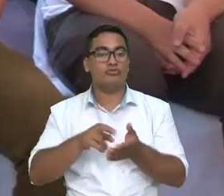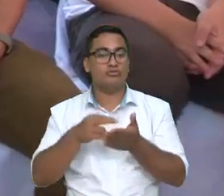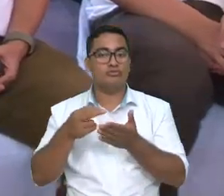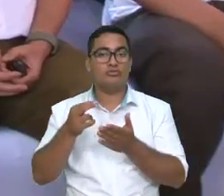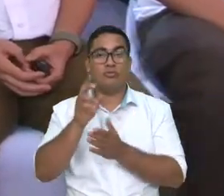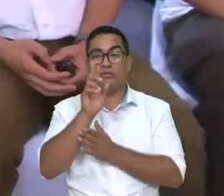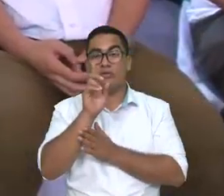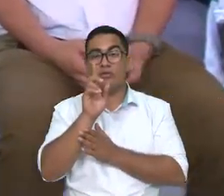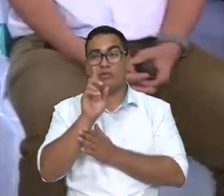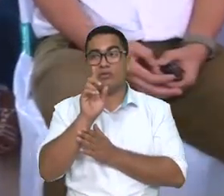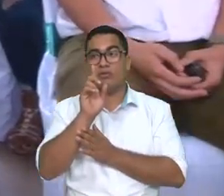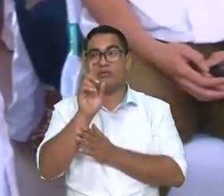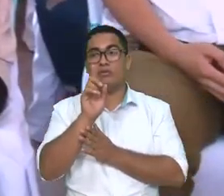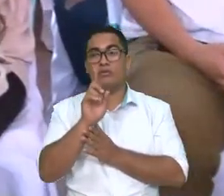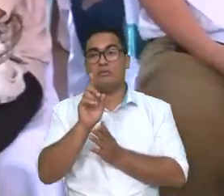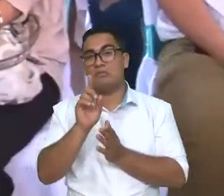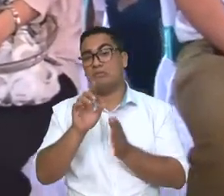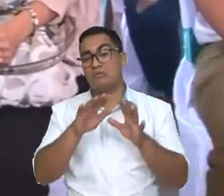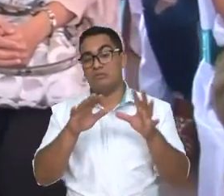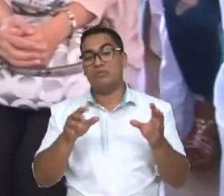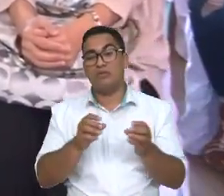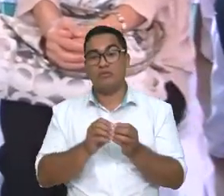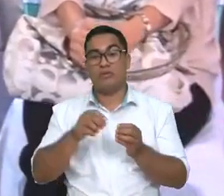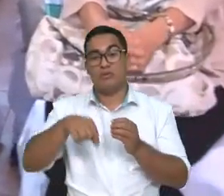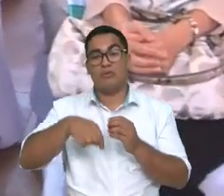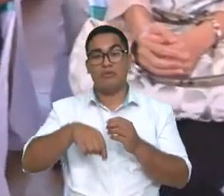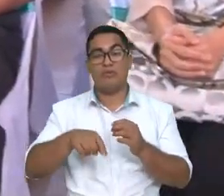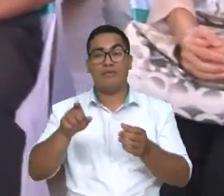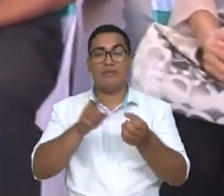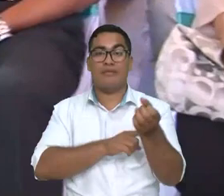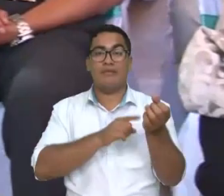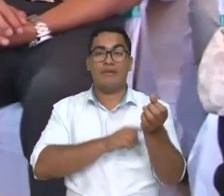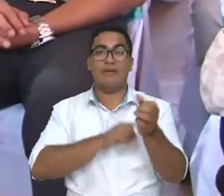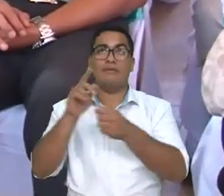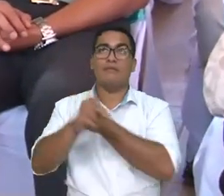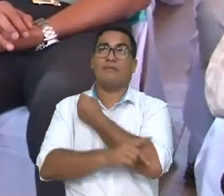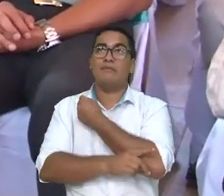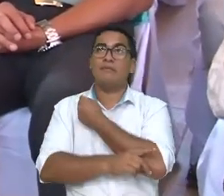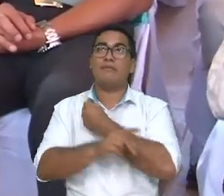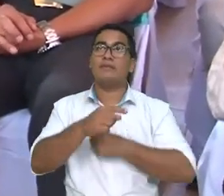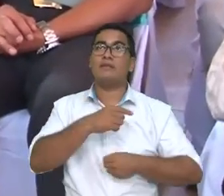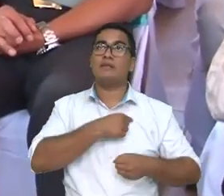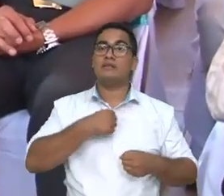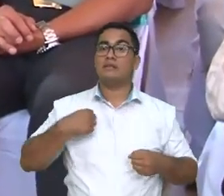1,200, eso es lo que hoy los hermanos de Taiwán